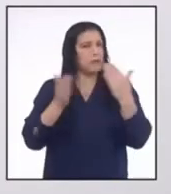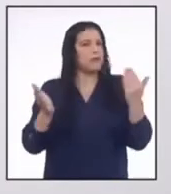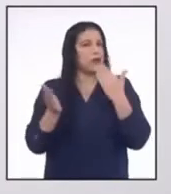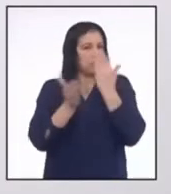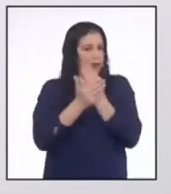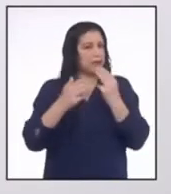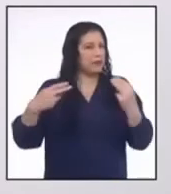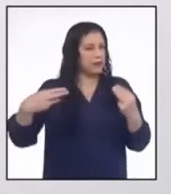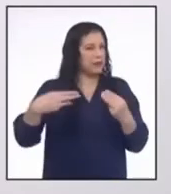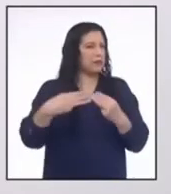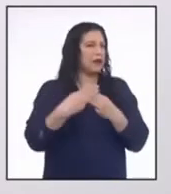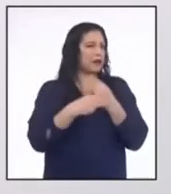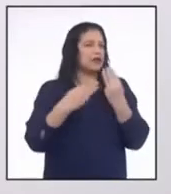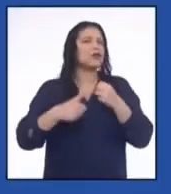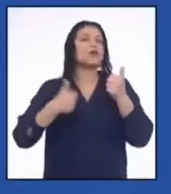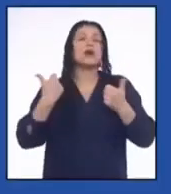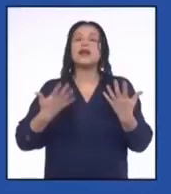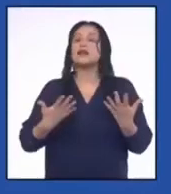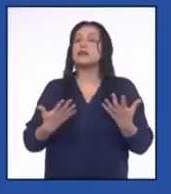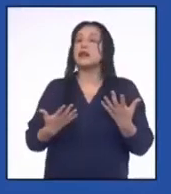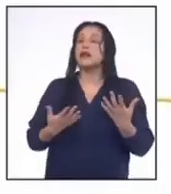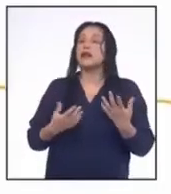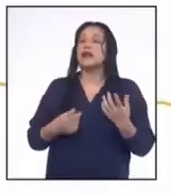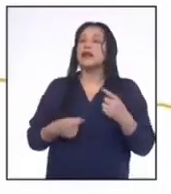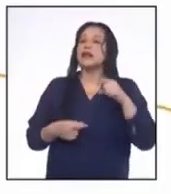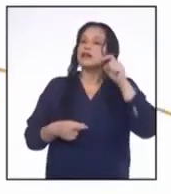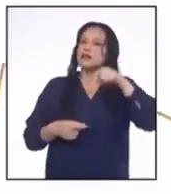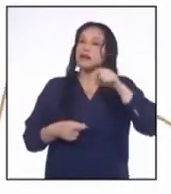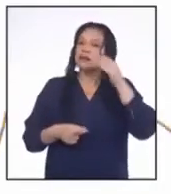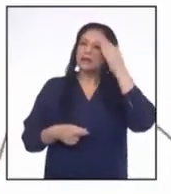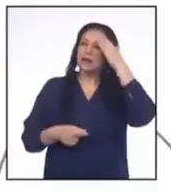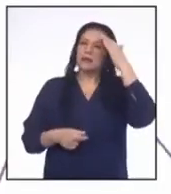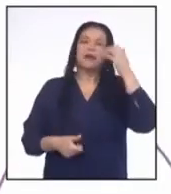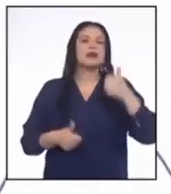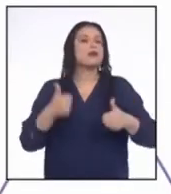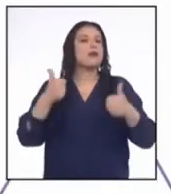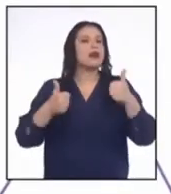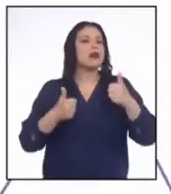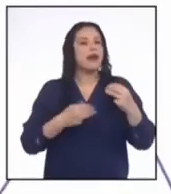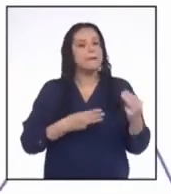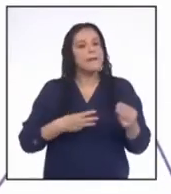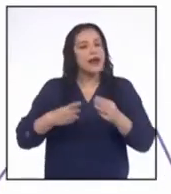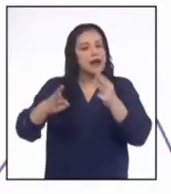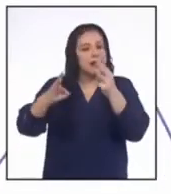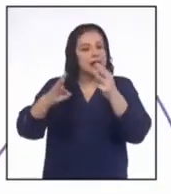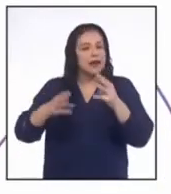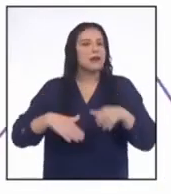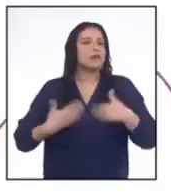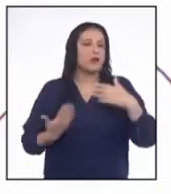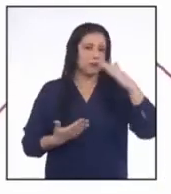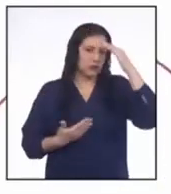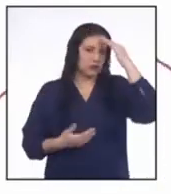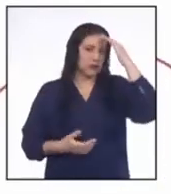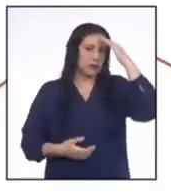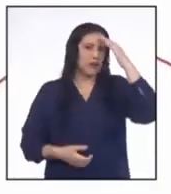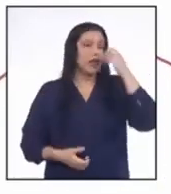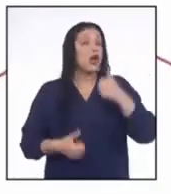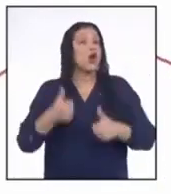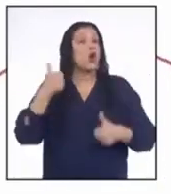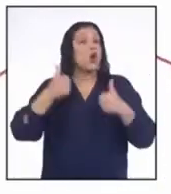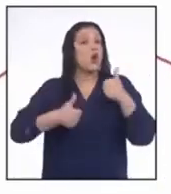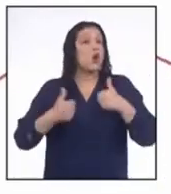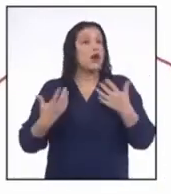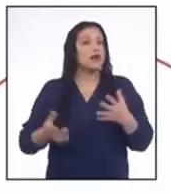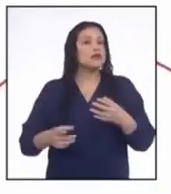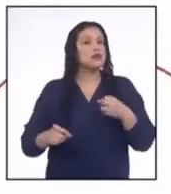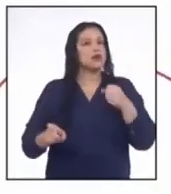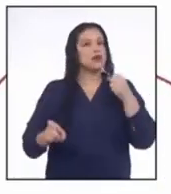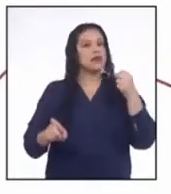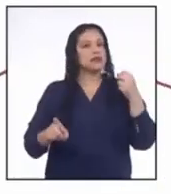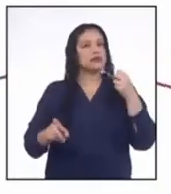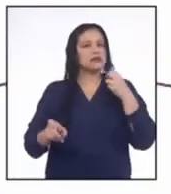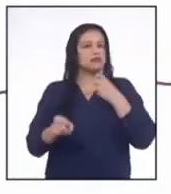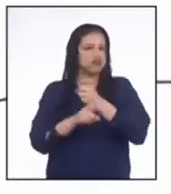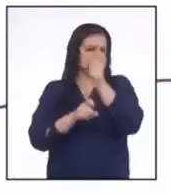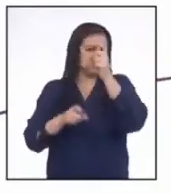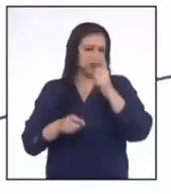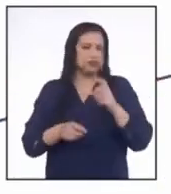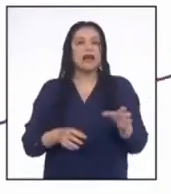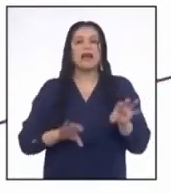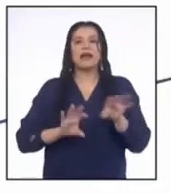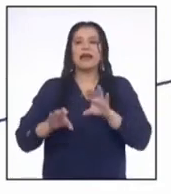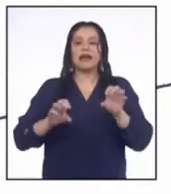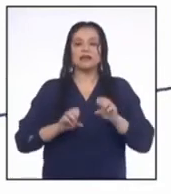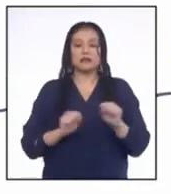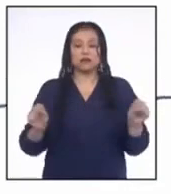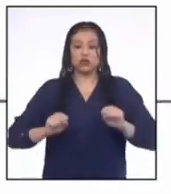significativa tenía que ver con determinar de qué manera podríamos saber cuáles son los efectos que ocasionan los sismos en